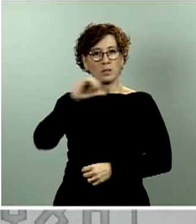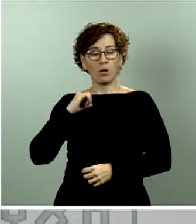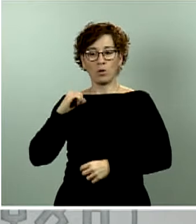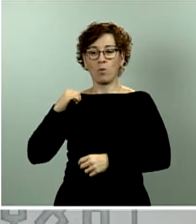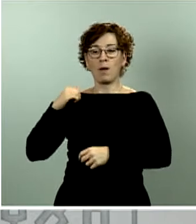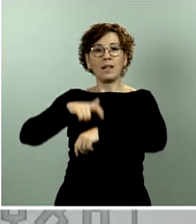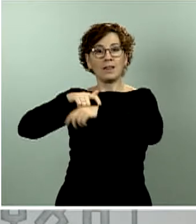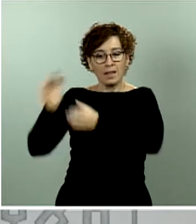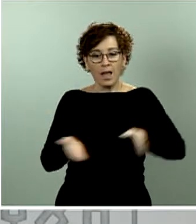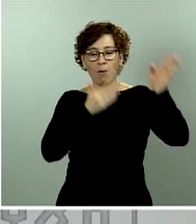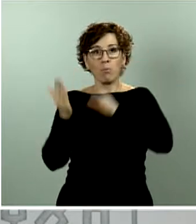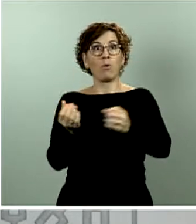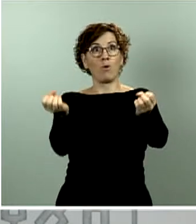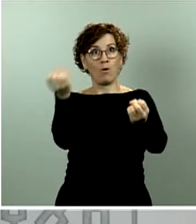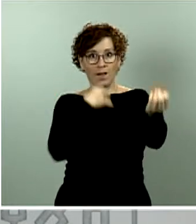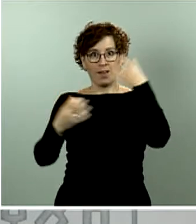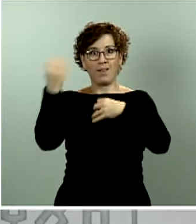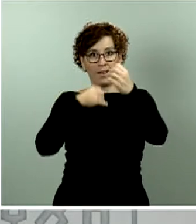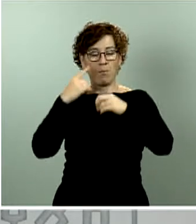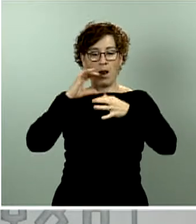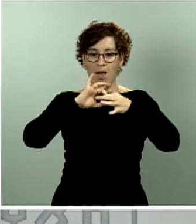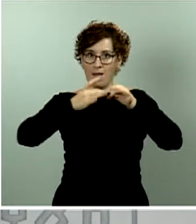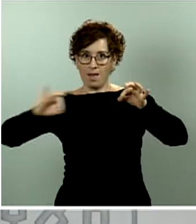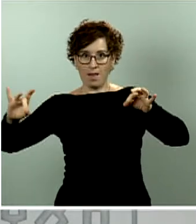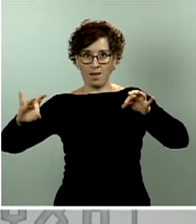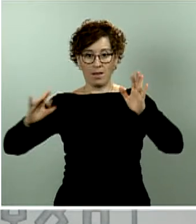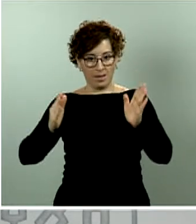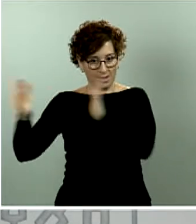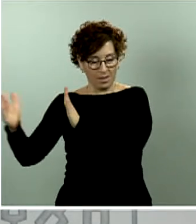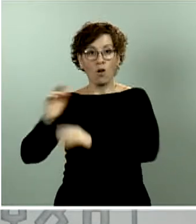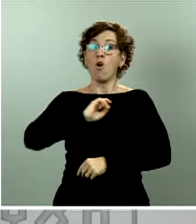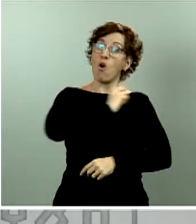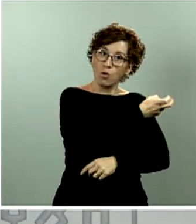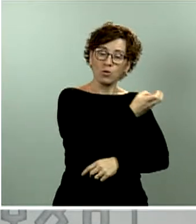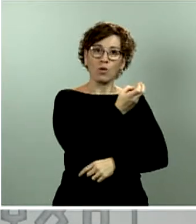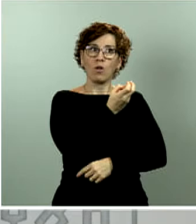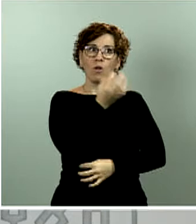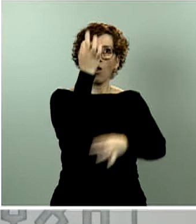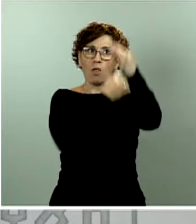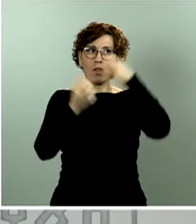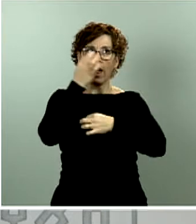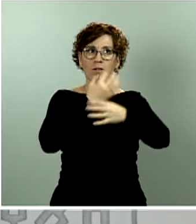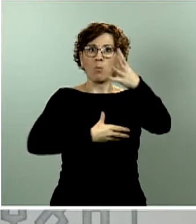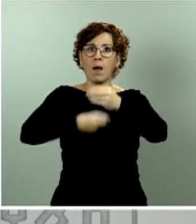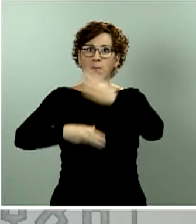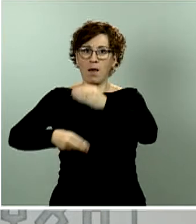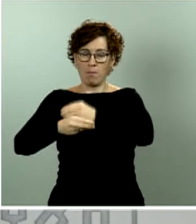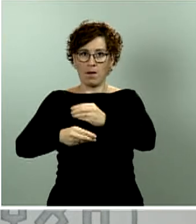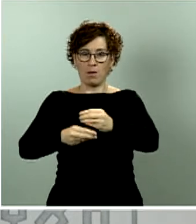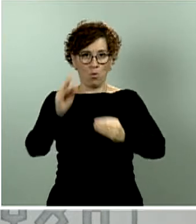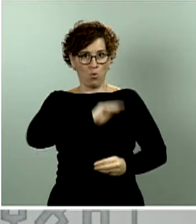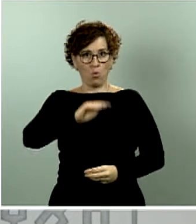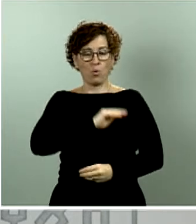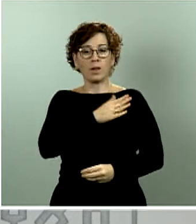largo de estos últimos días. Y luego tenemos otros datos extra que nos aportan mucha información sobre el volumen de pruebas que se están realizando